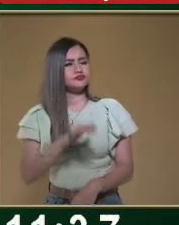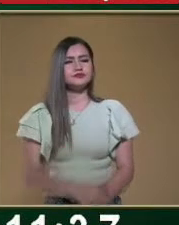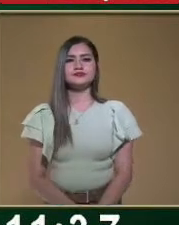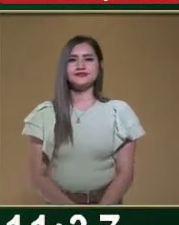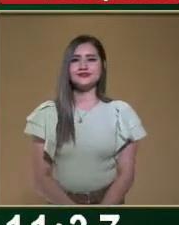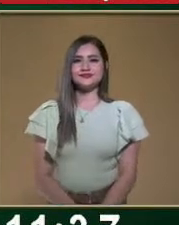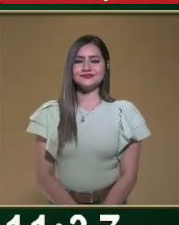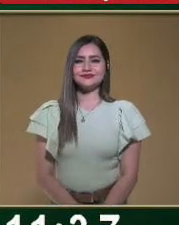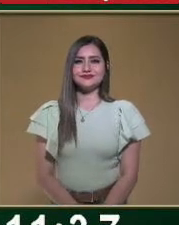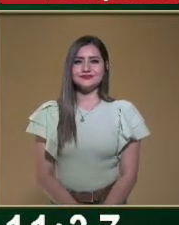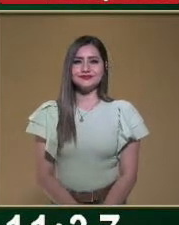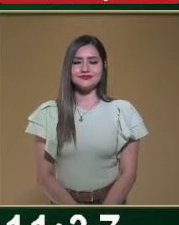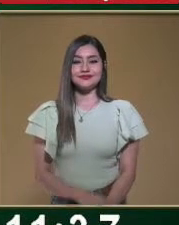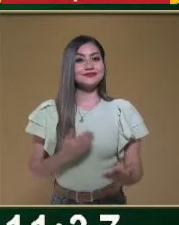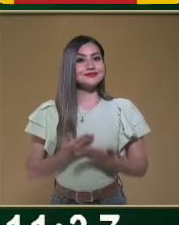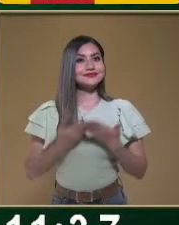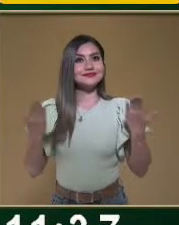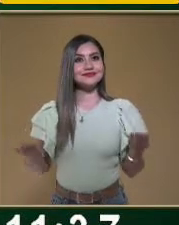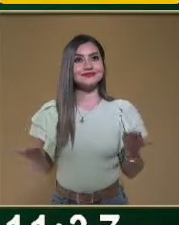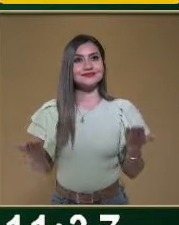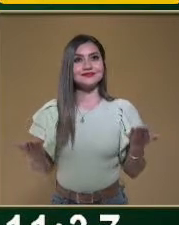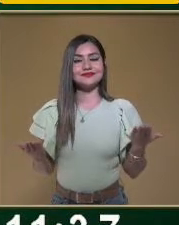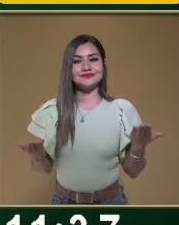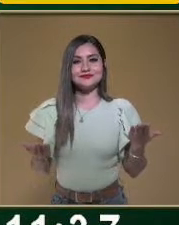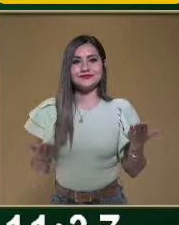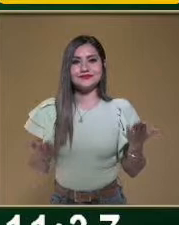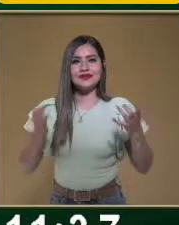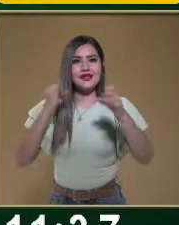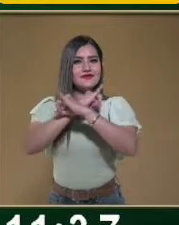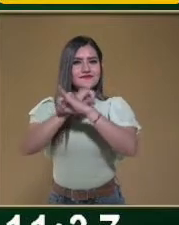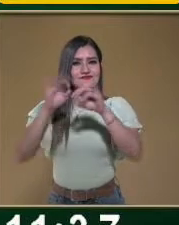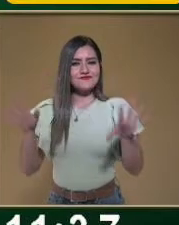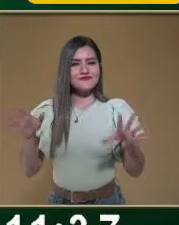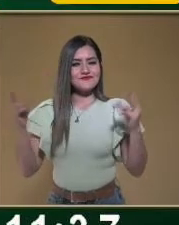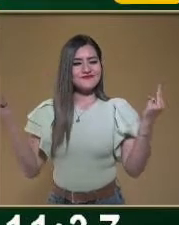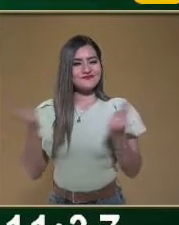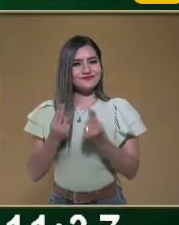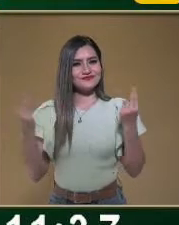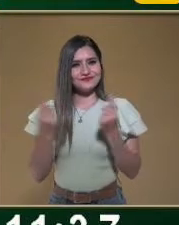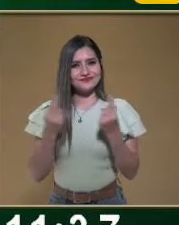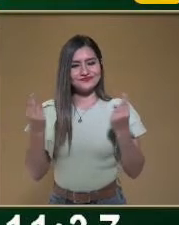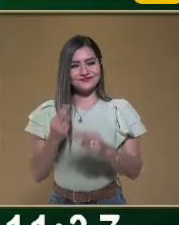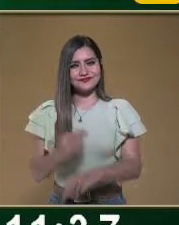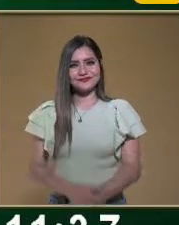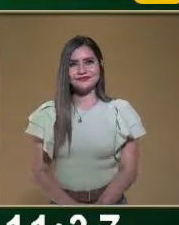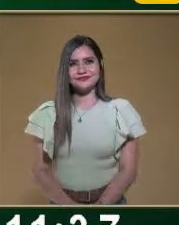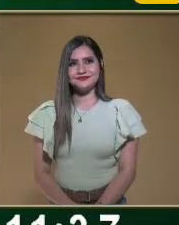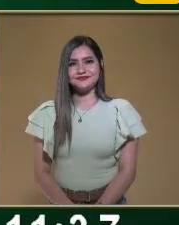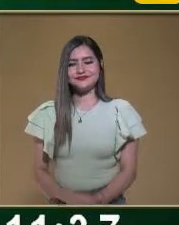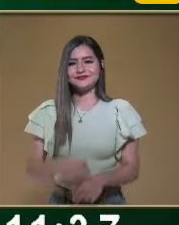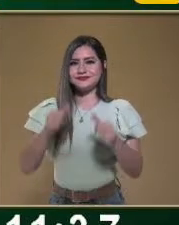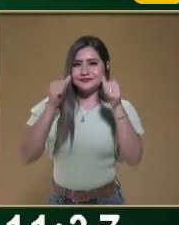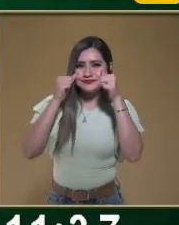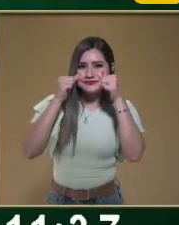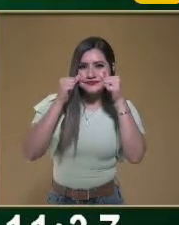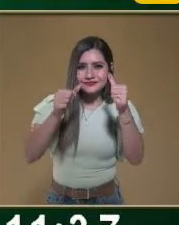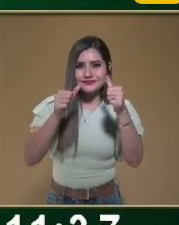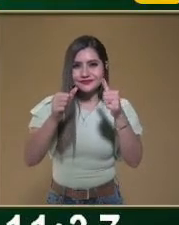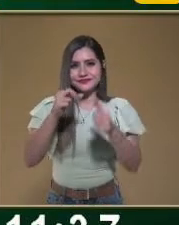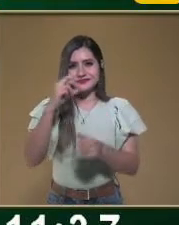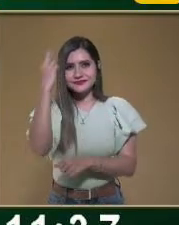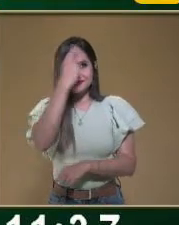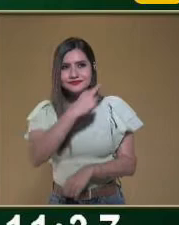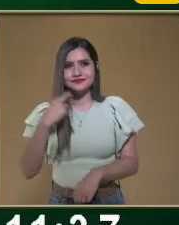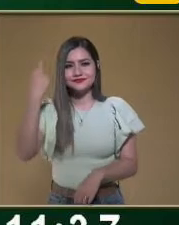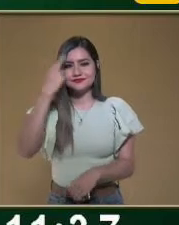Así es, maestra Ana. Ahora vamos a ver la información adecuada que debe tener un cartel. Observa muy bien y ahí tenemos el